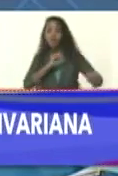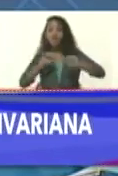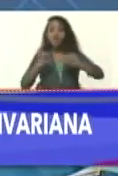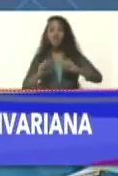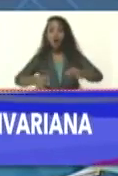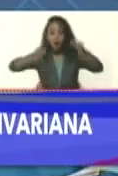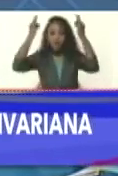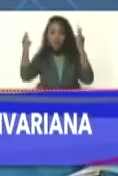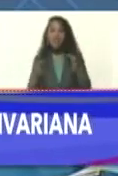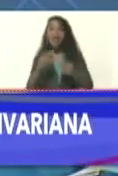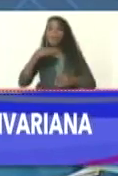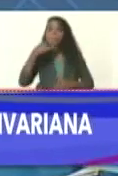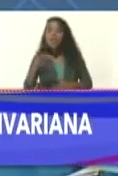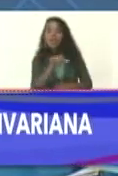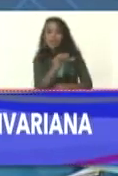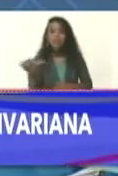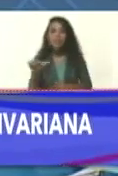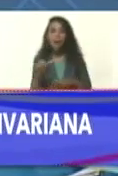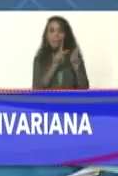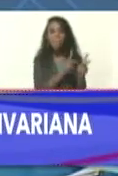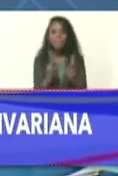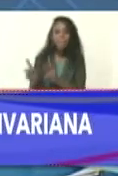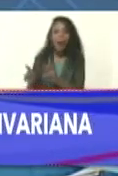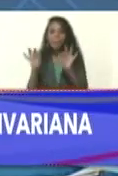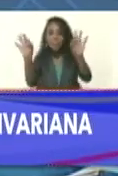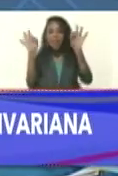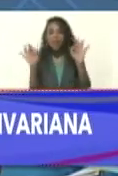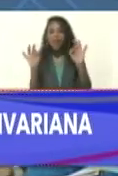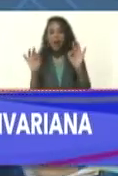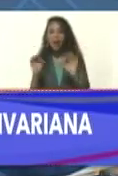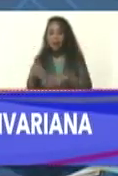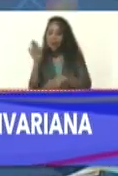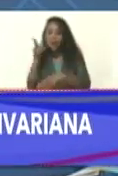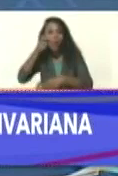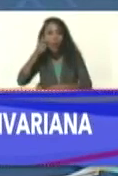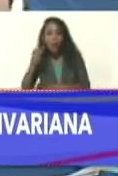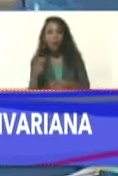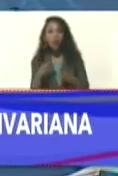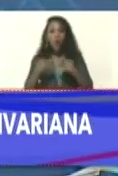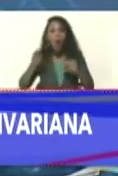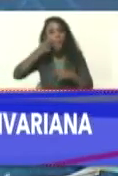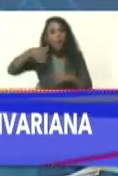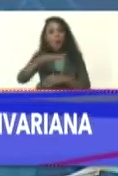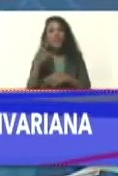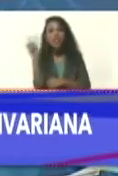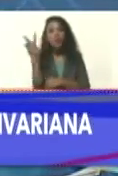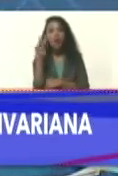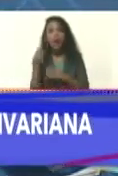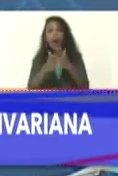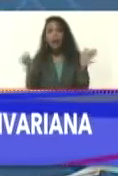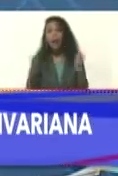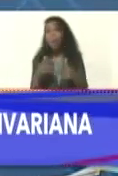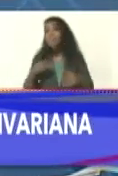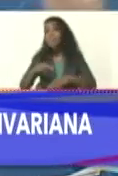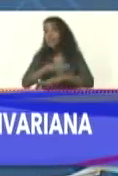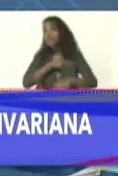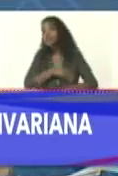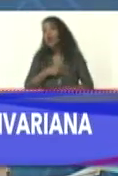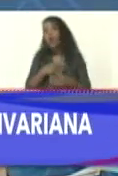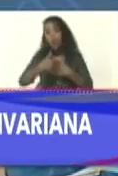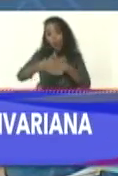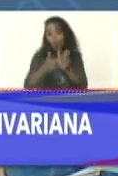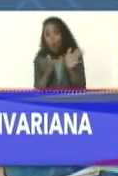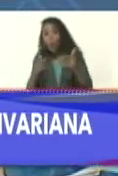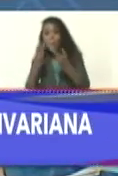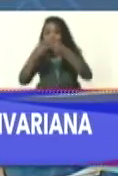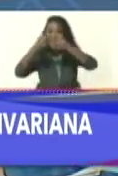la próxima semana con planes especiales de seguridad para todo el pueblo de Venezuela. La gran misión Cuadrantes de Paz. Yo quisiera que nuestro